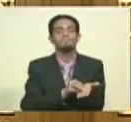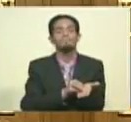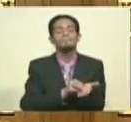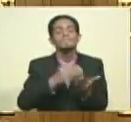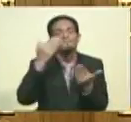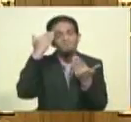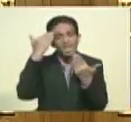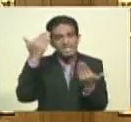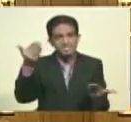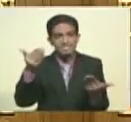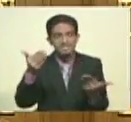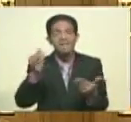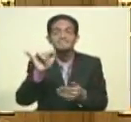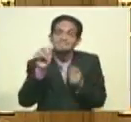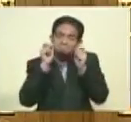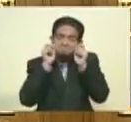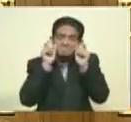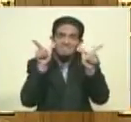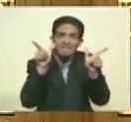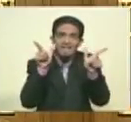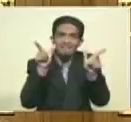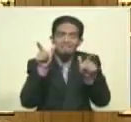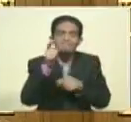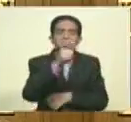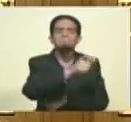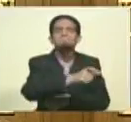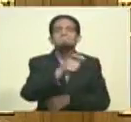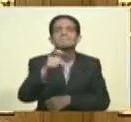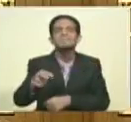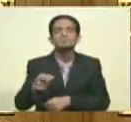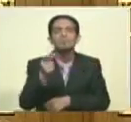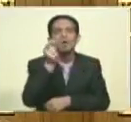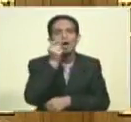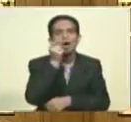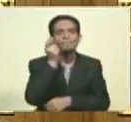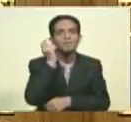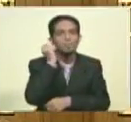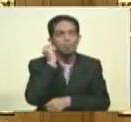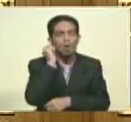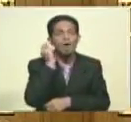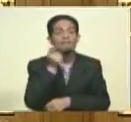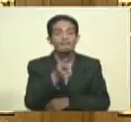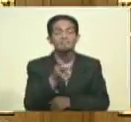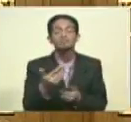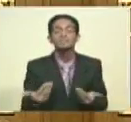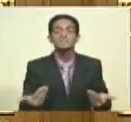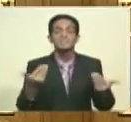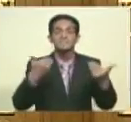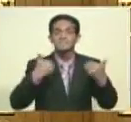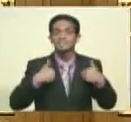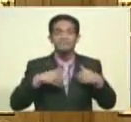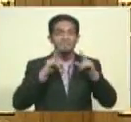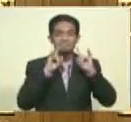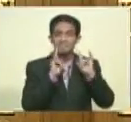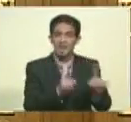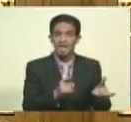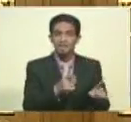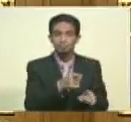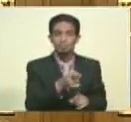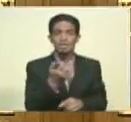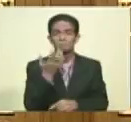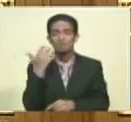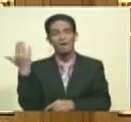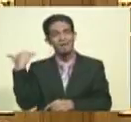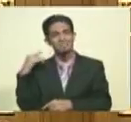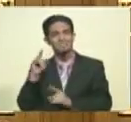admirar a los compañeros, a las compañeras que son víctimas directas de esos